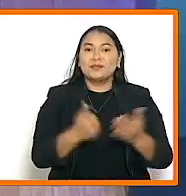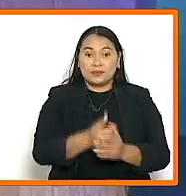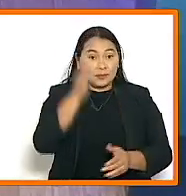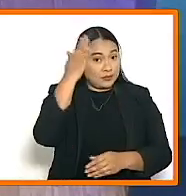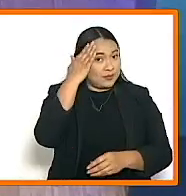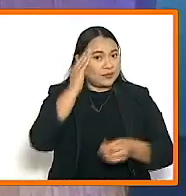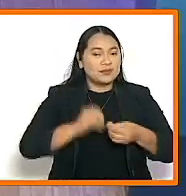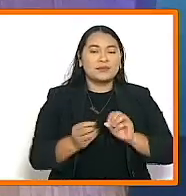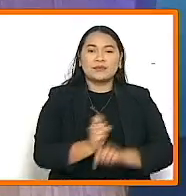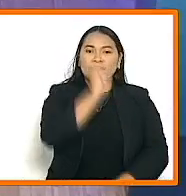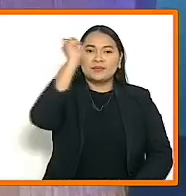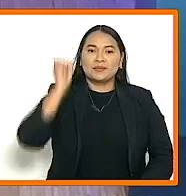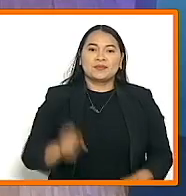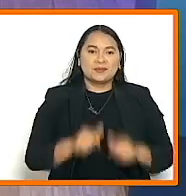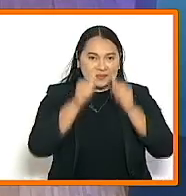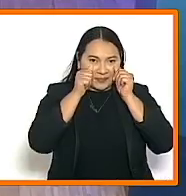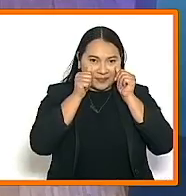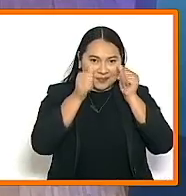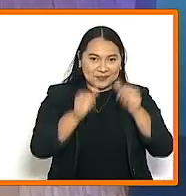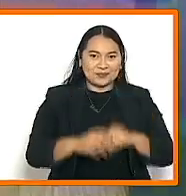favorecido es atentos